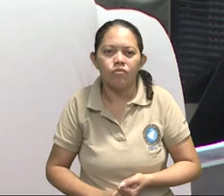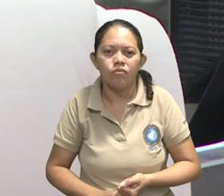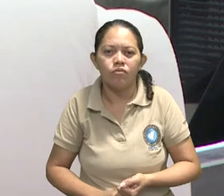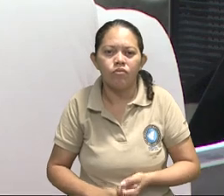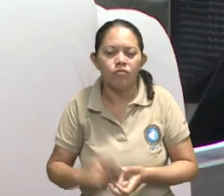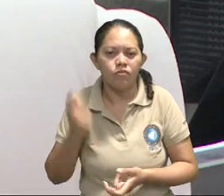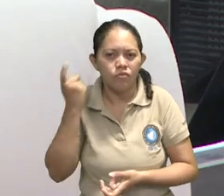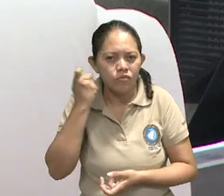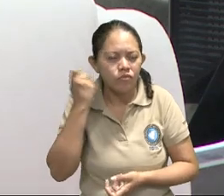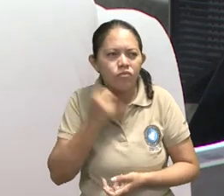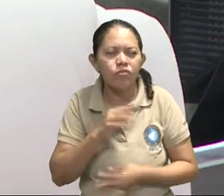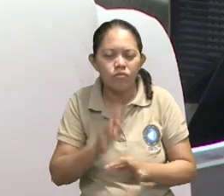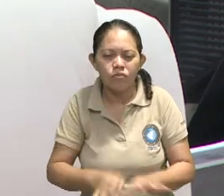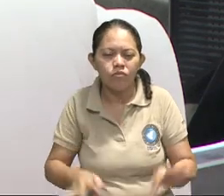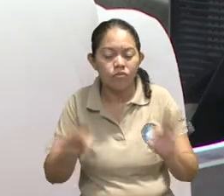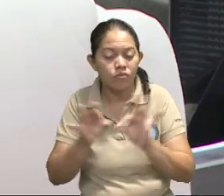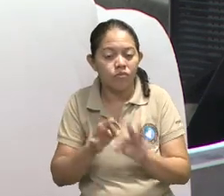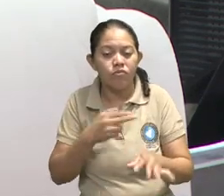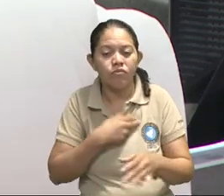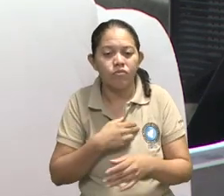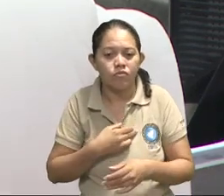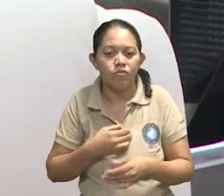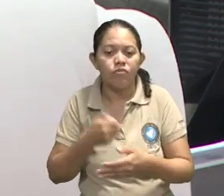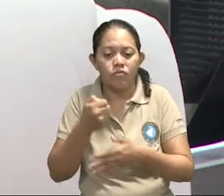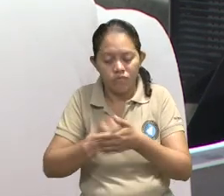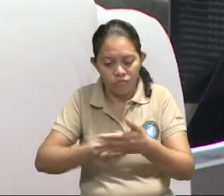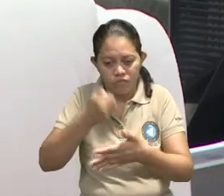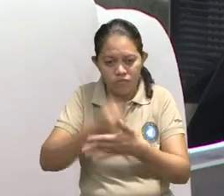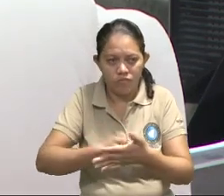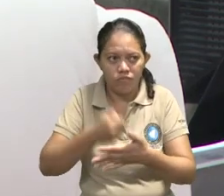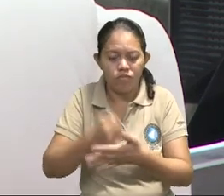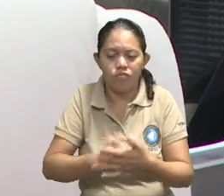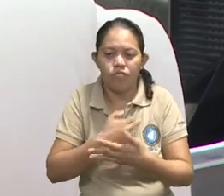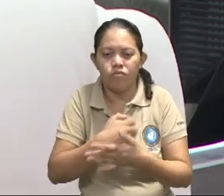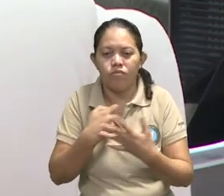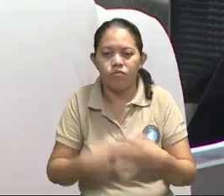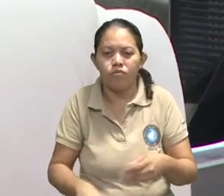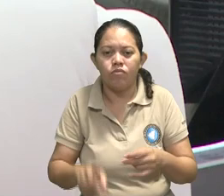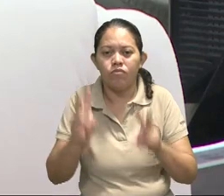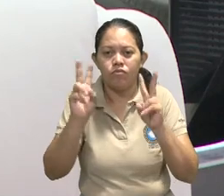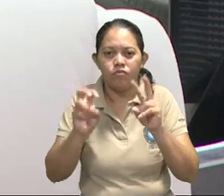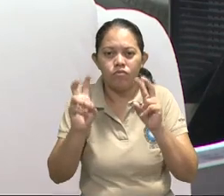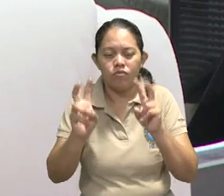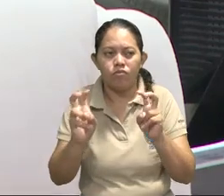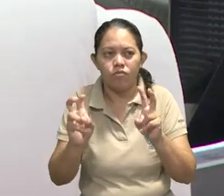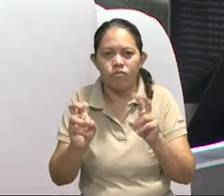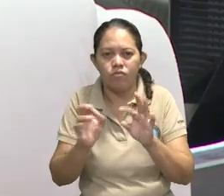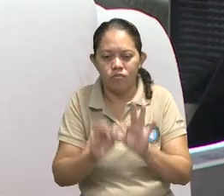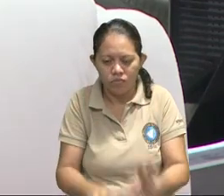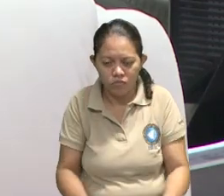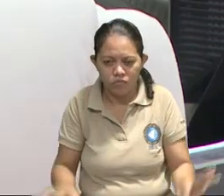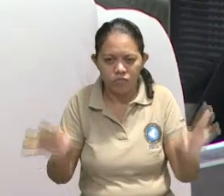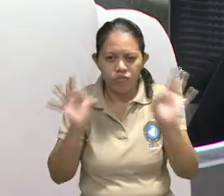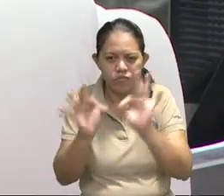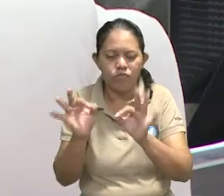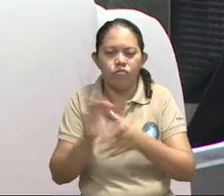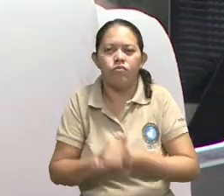La Comisión de Infraestructura está siendo pionera en un tema muy